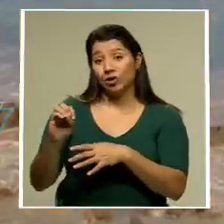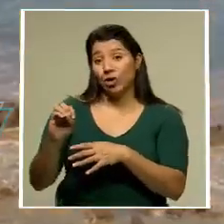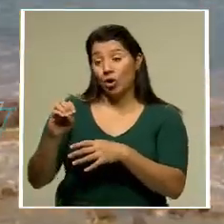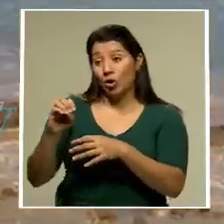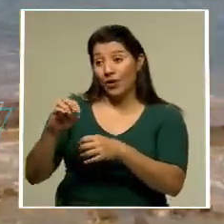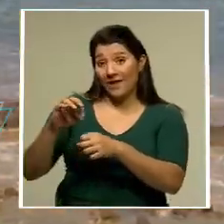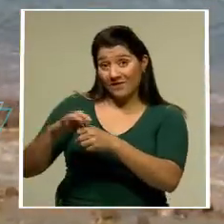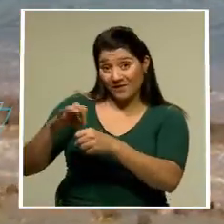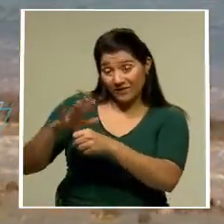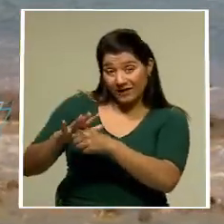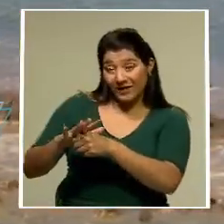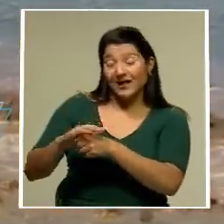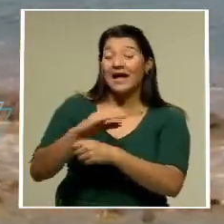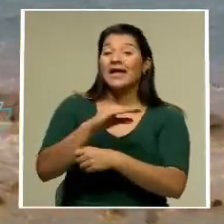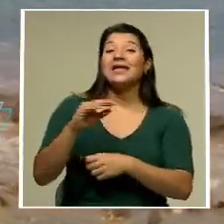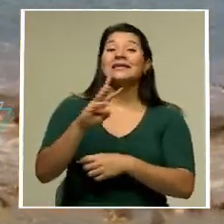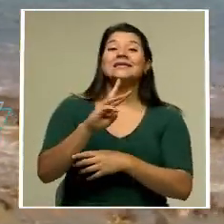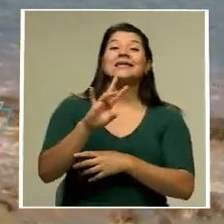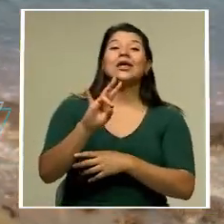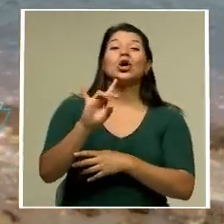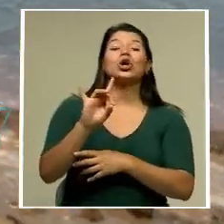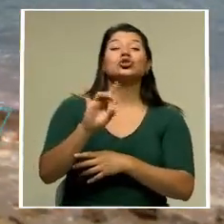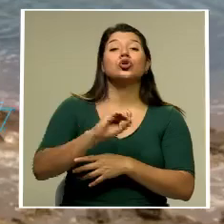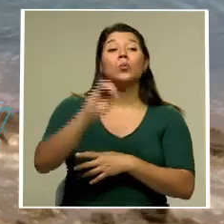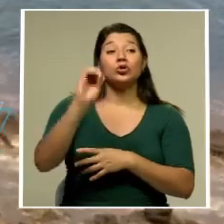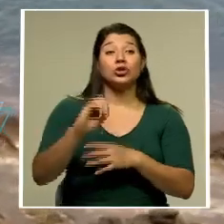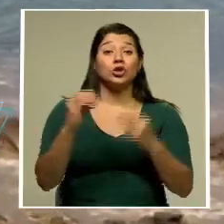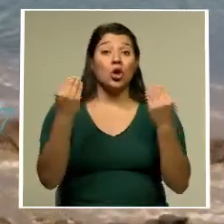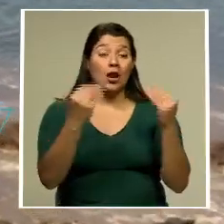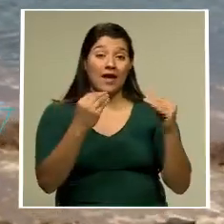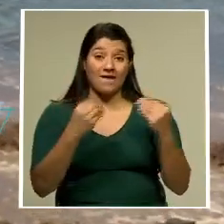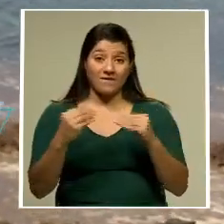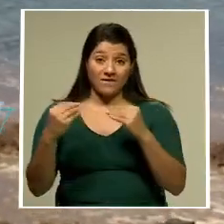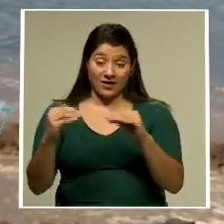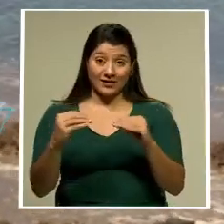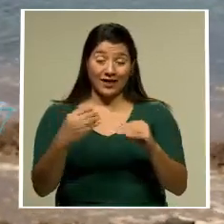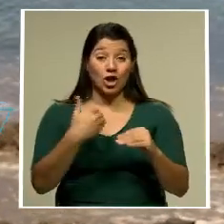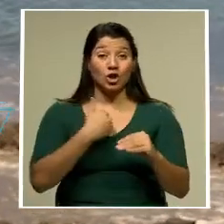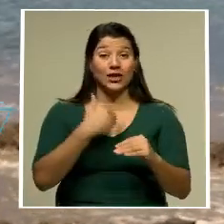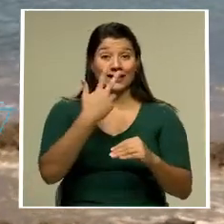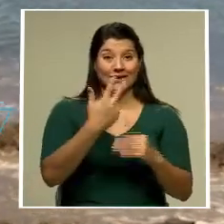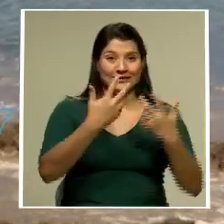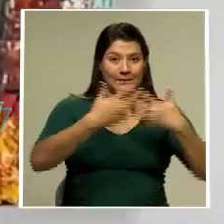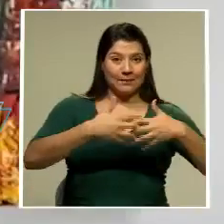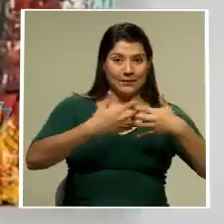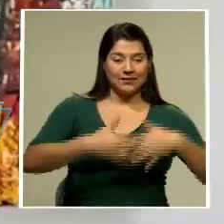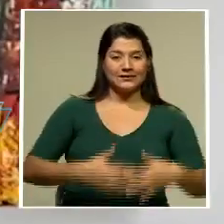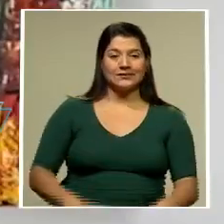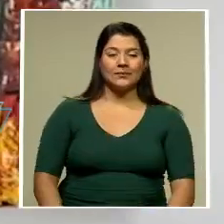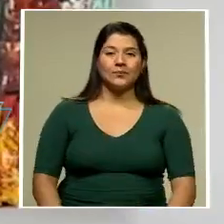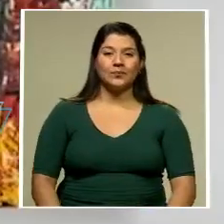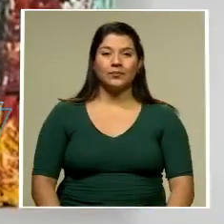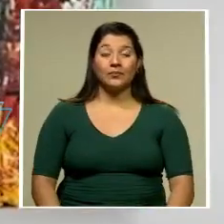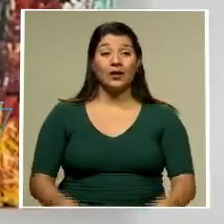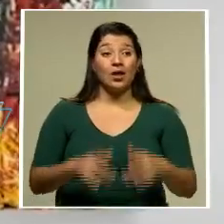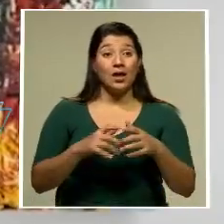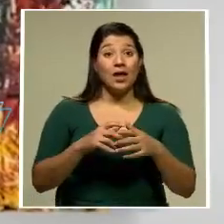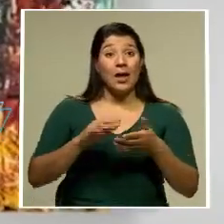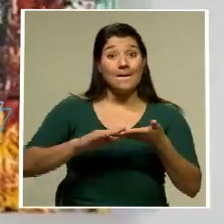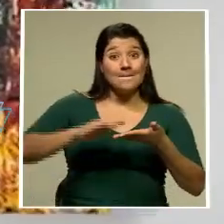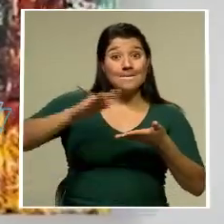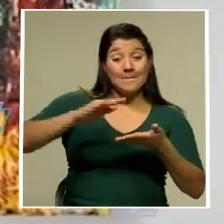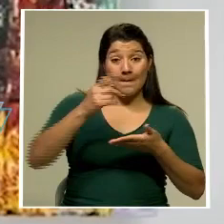sembrada y un 68% de las ventas del mercado lo manejan 3 empresas. Este incremento